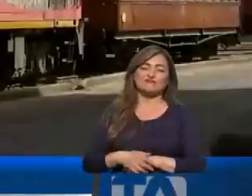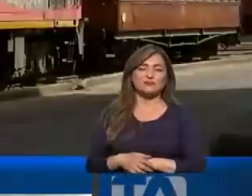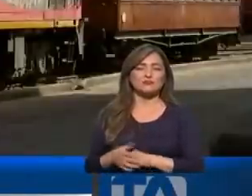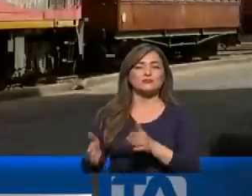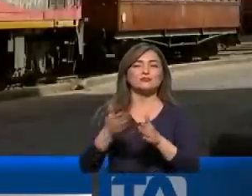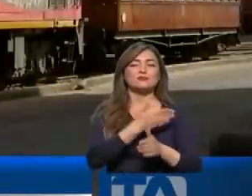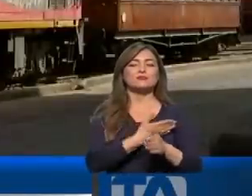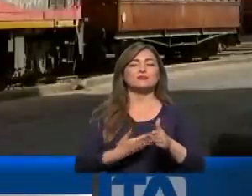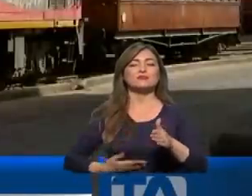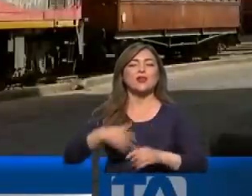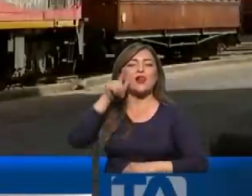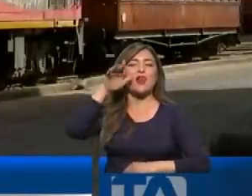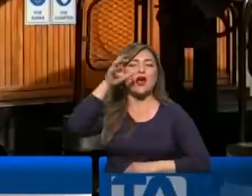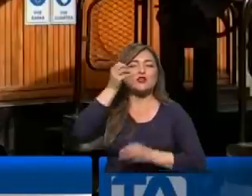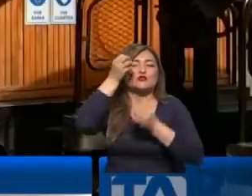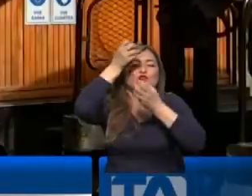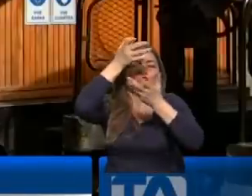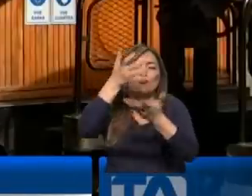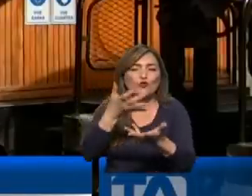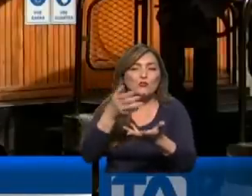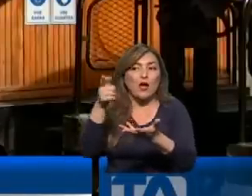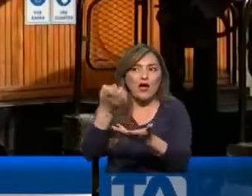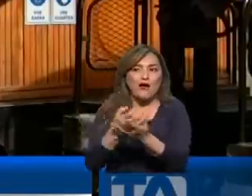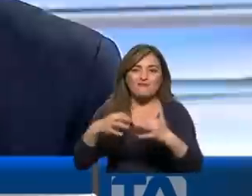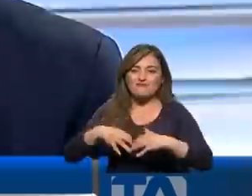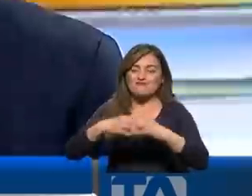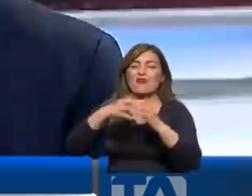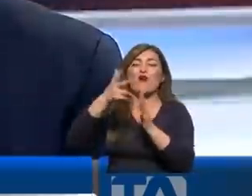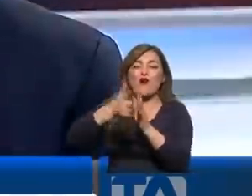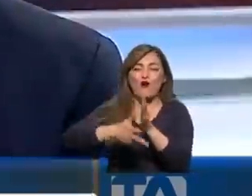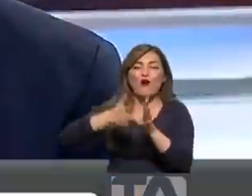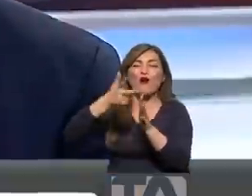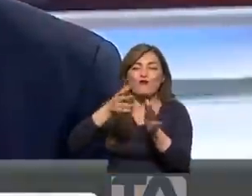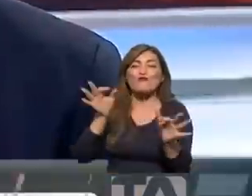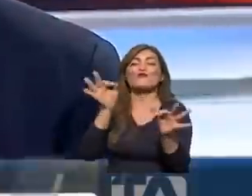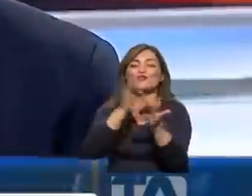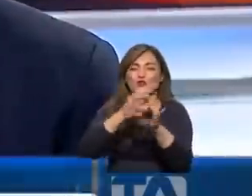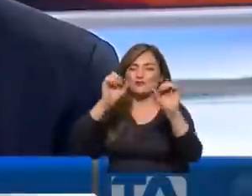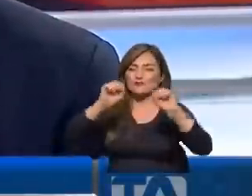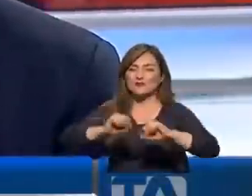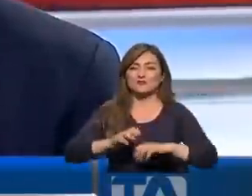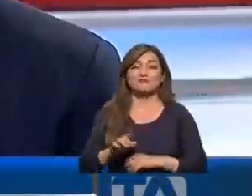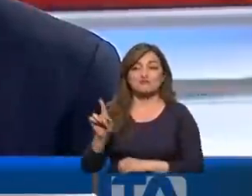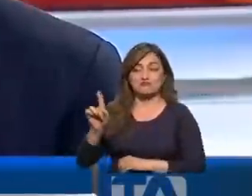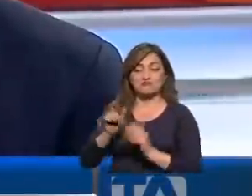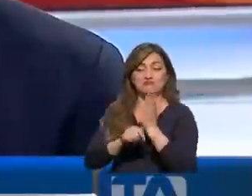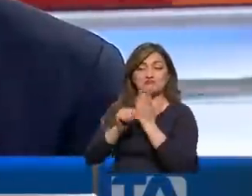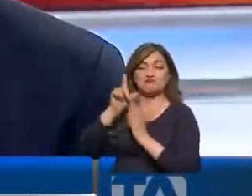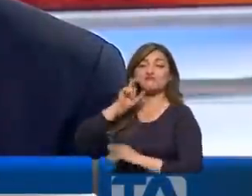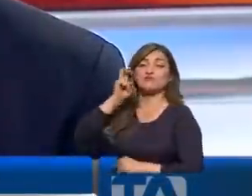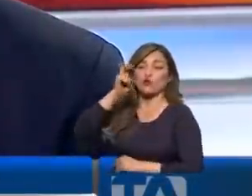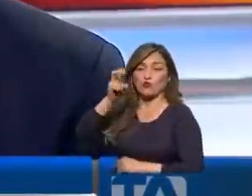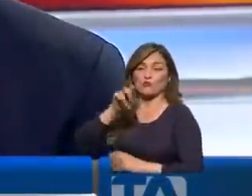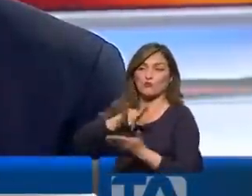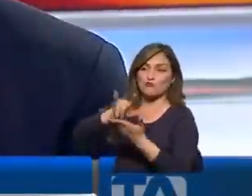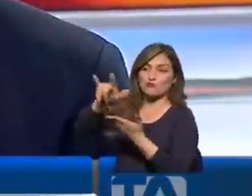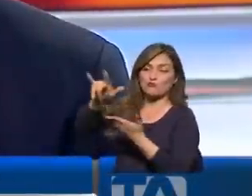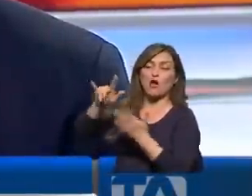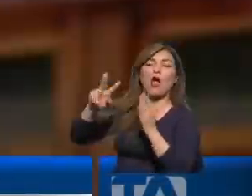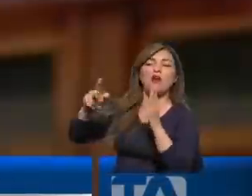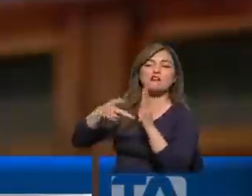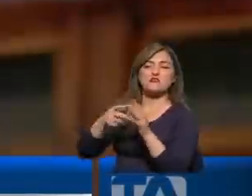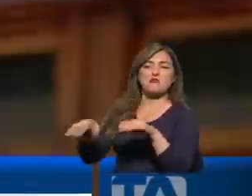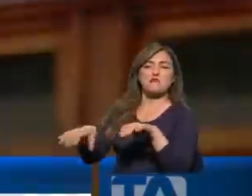su reactivación y el ministro de Turismo lo ratificó. Recuperar la conectividad aérea y reactivar el tren del